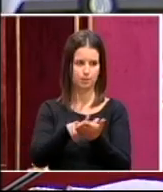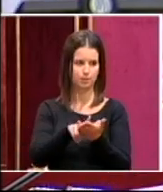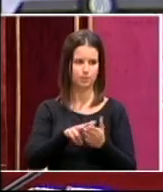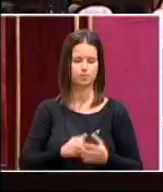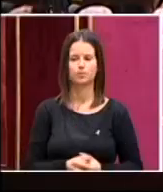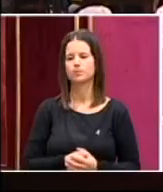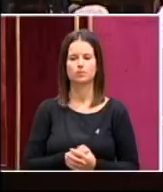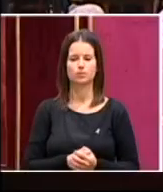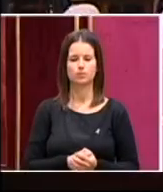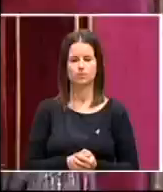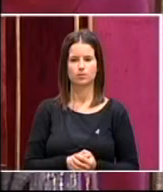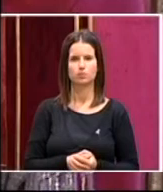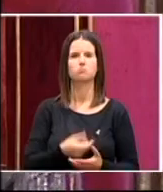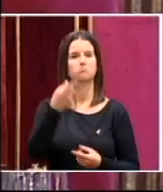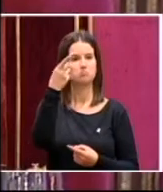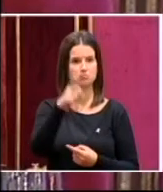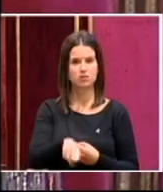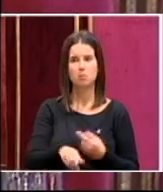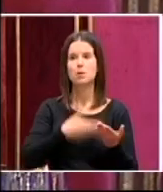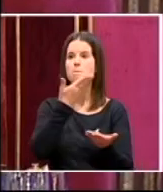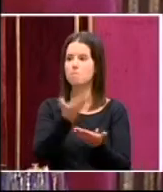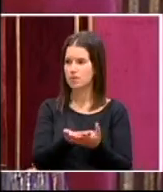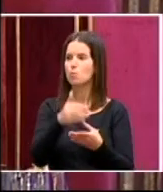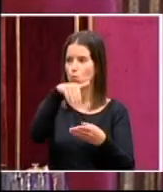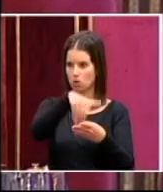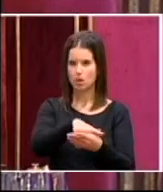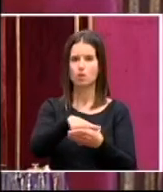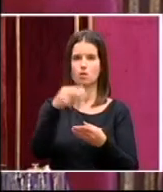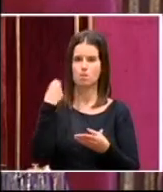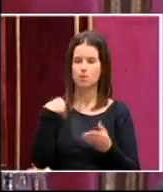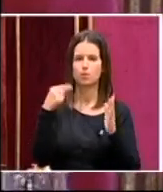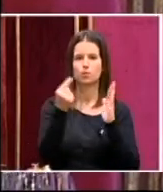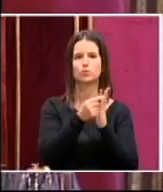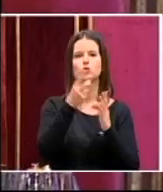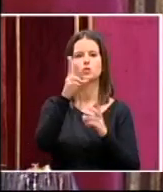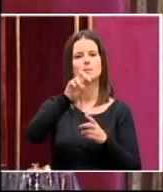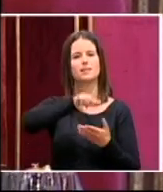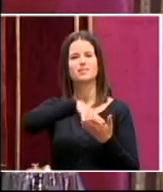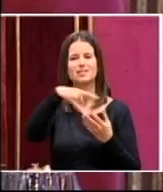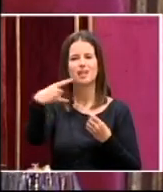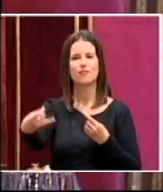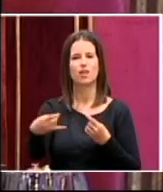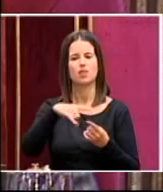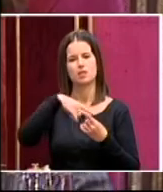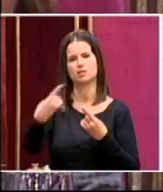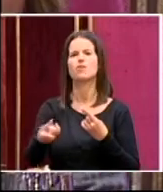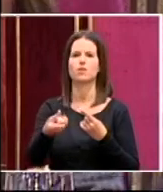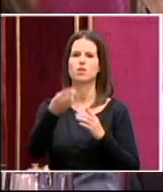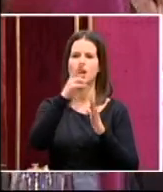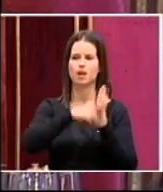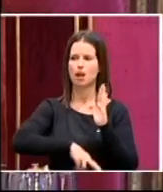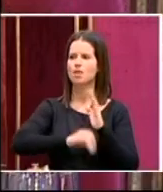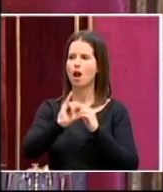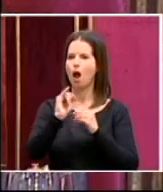hipotecaria. Interpreto que también está pedida votación en este punto sobre una transferencia prácticamente reglada. No,